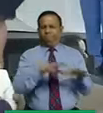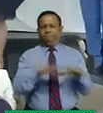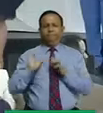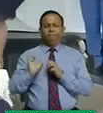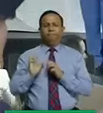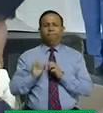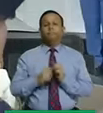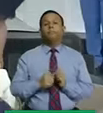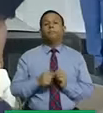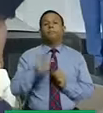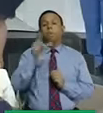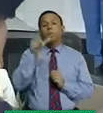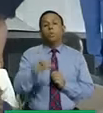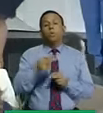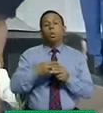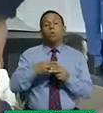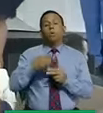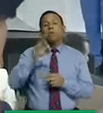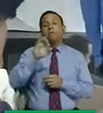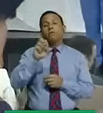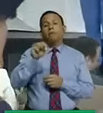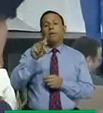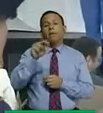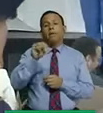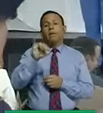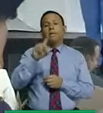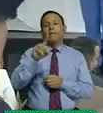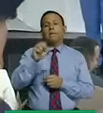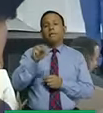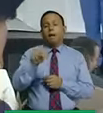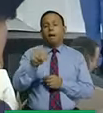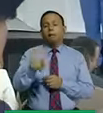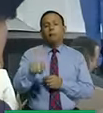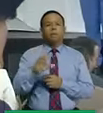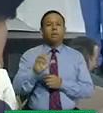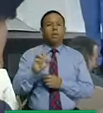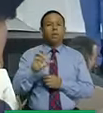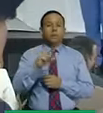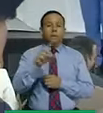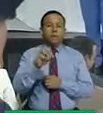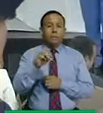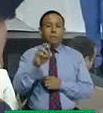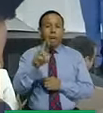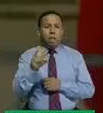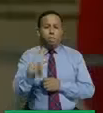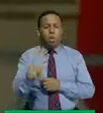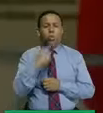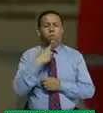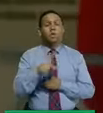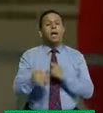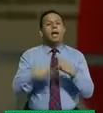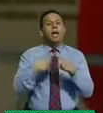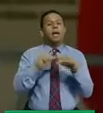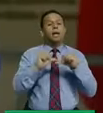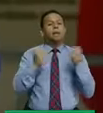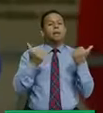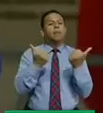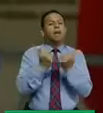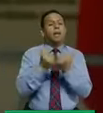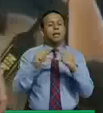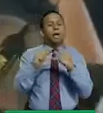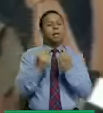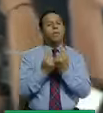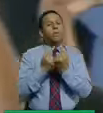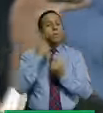Ferdinand Arturo Álvarez Zambrano, asambleísta principal, que no se encuentra. El ex asambleísta de la Revolución